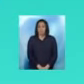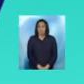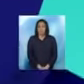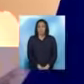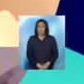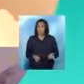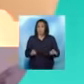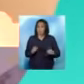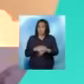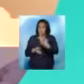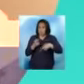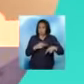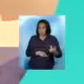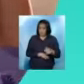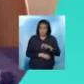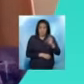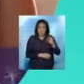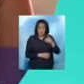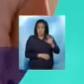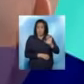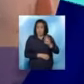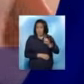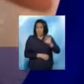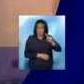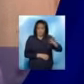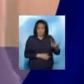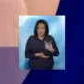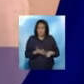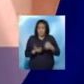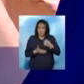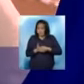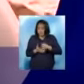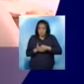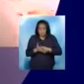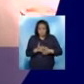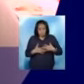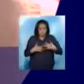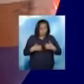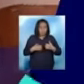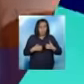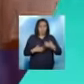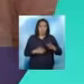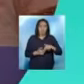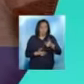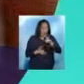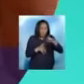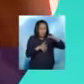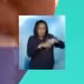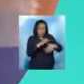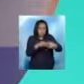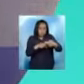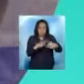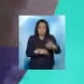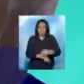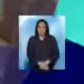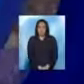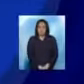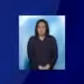Y al volver en 90 Mediodía, Evangelina Chamorro lucha por salir adelante tras sobrevivir a un huaico en Punta Hermosa.